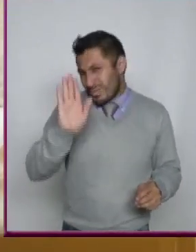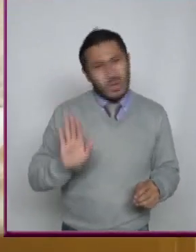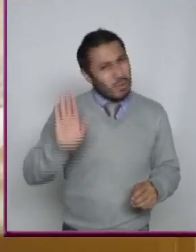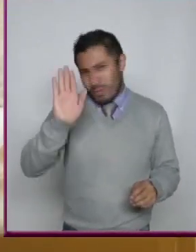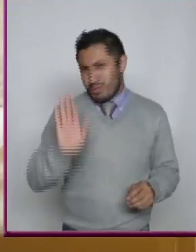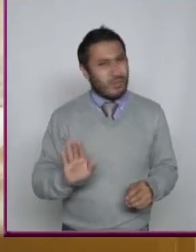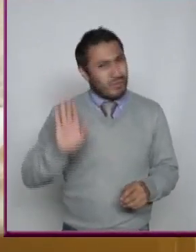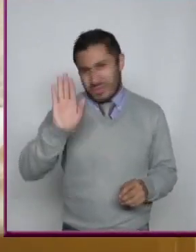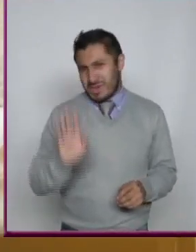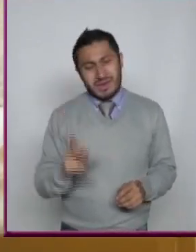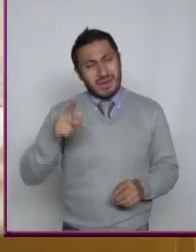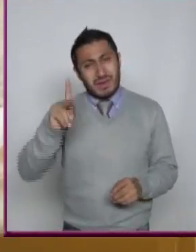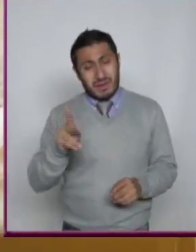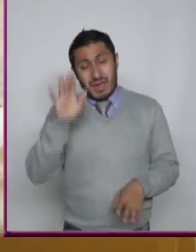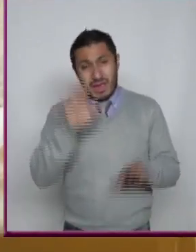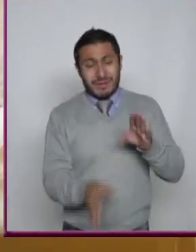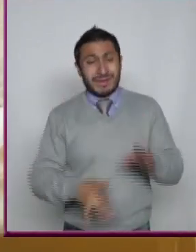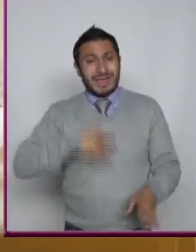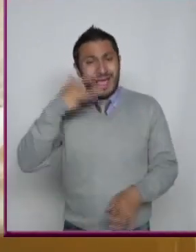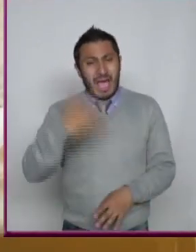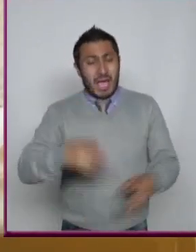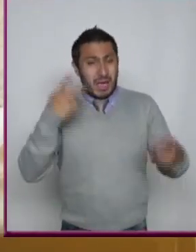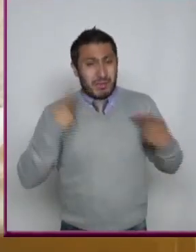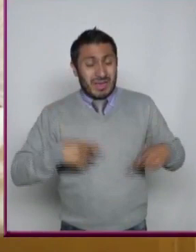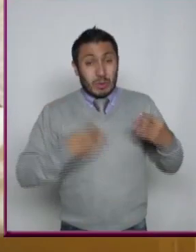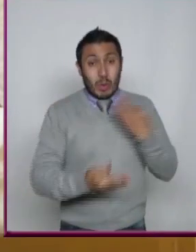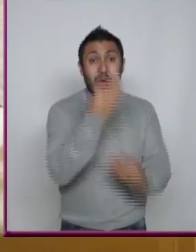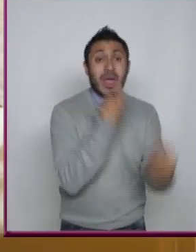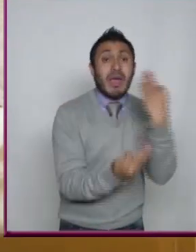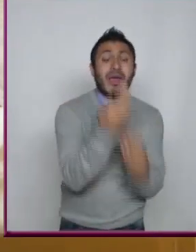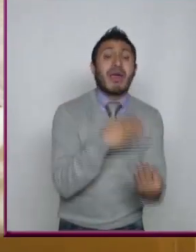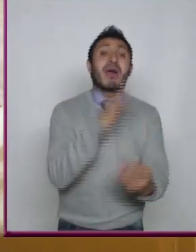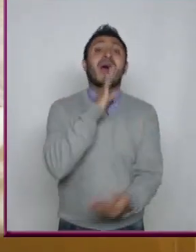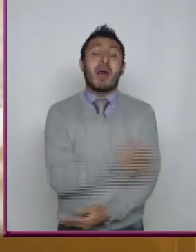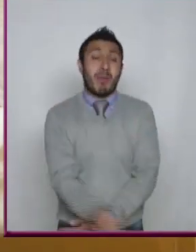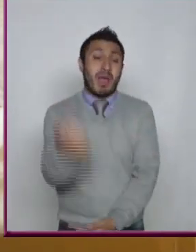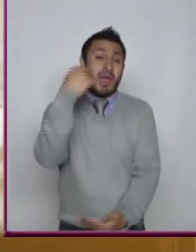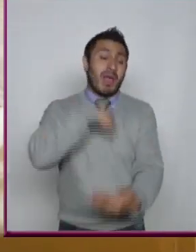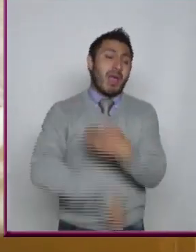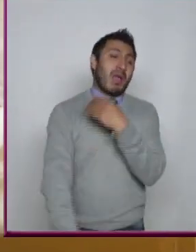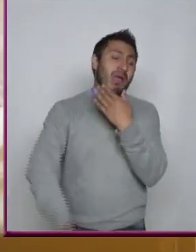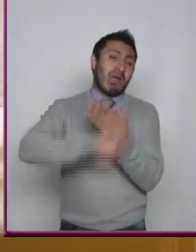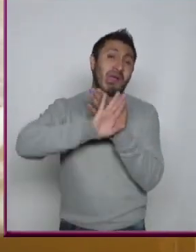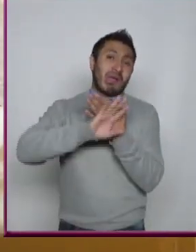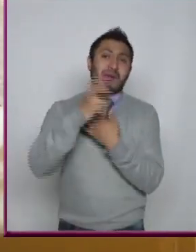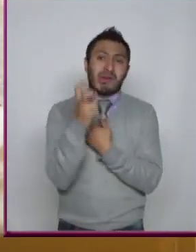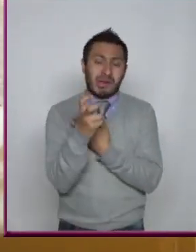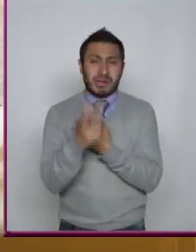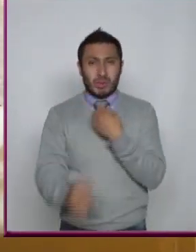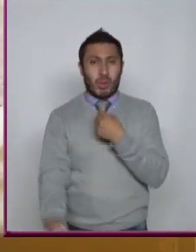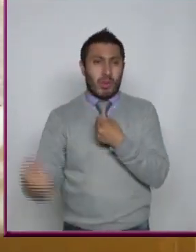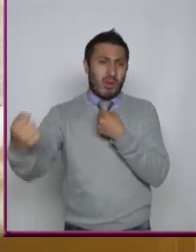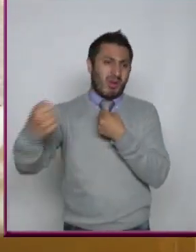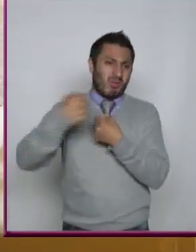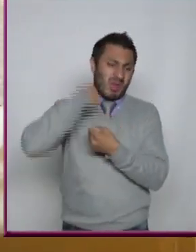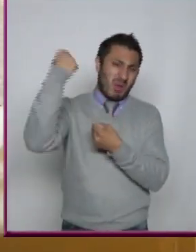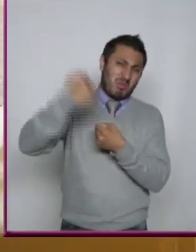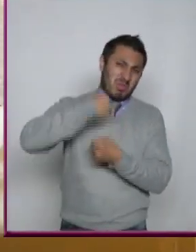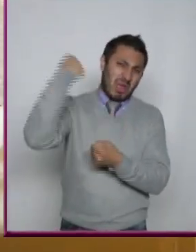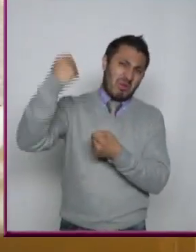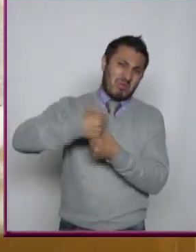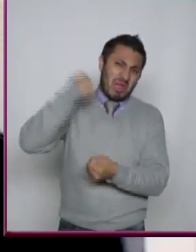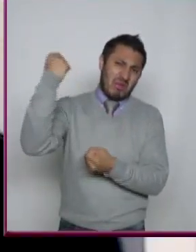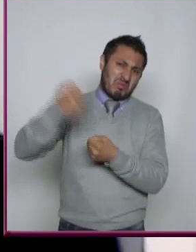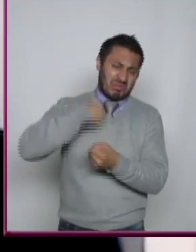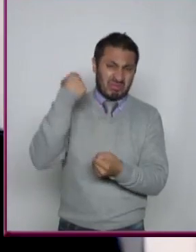de personas que no nos hacen bien y que incluso nos pueden llegar a lastimar mucho, a ser violentas o a despertar muchas inseguridades en